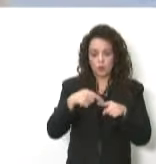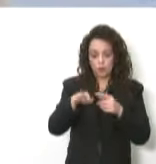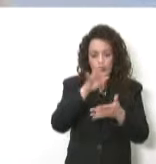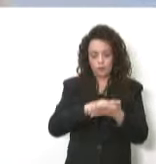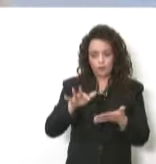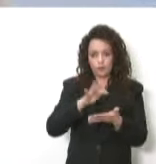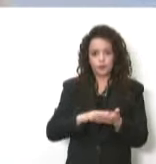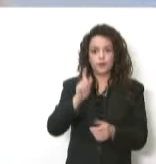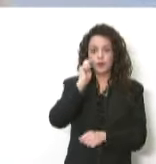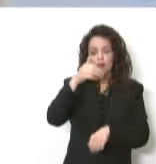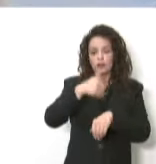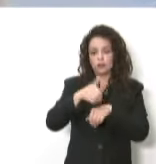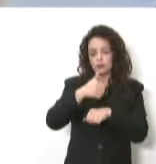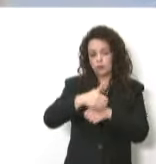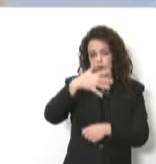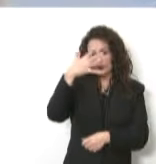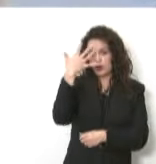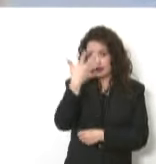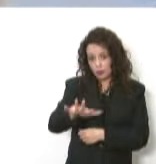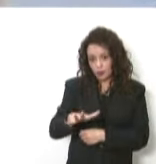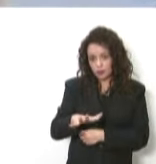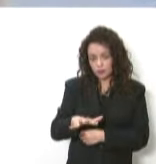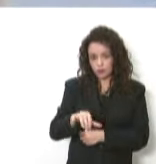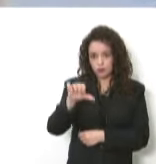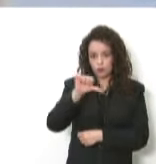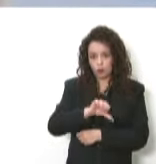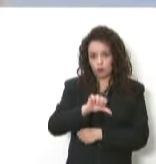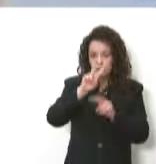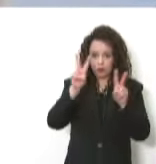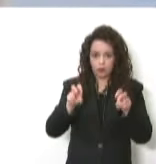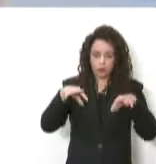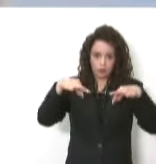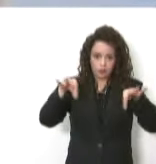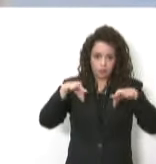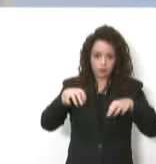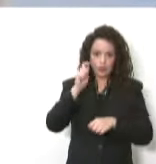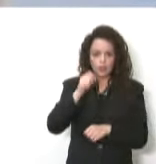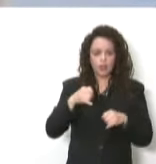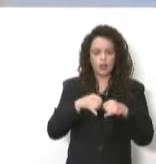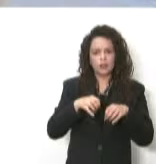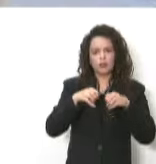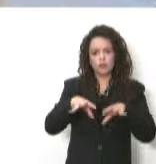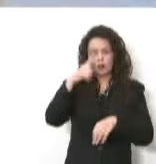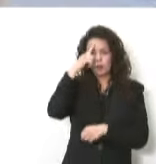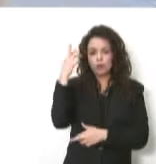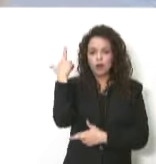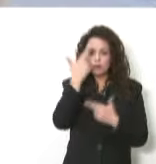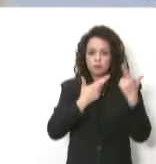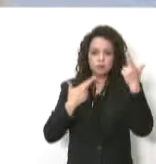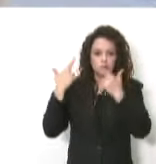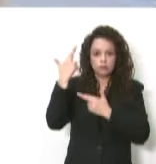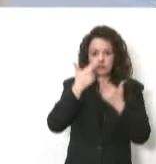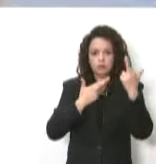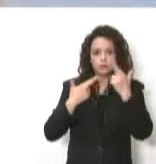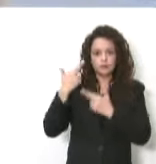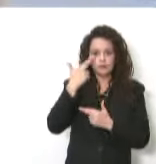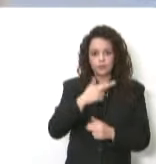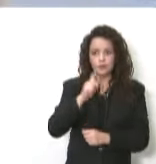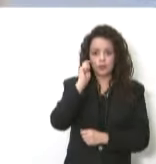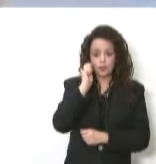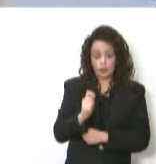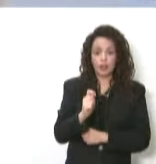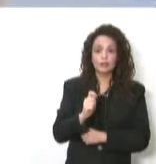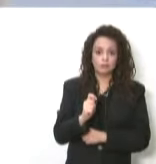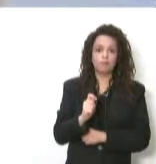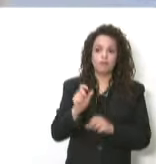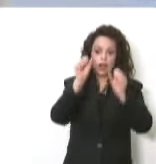10 del orden del día relativo al informe preliminar de la verificación de la dimensión portales de